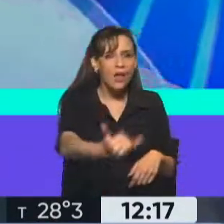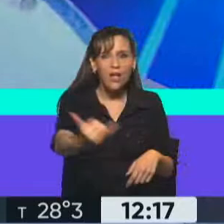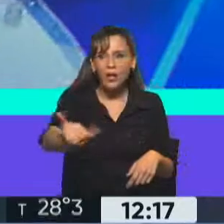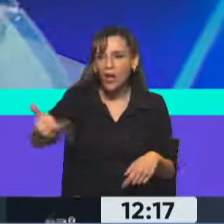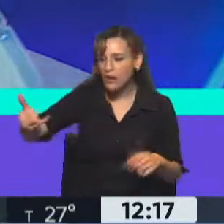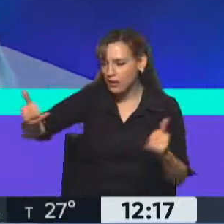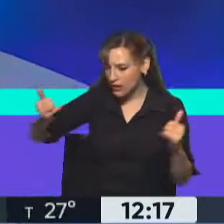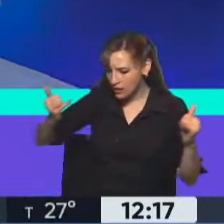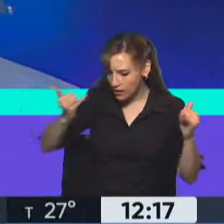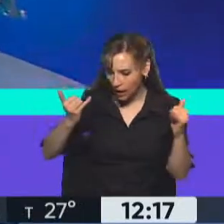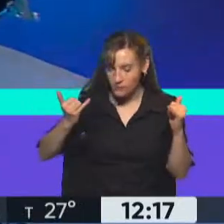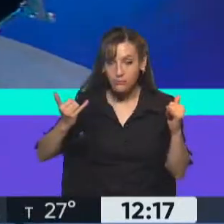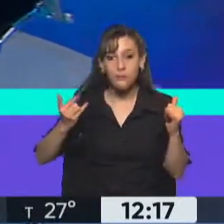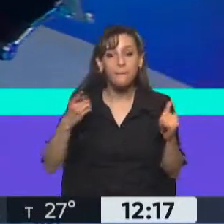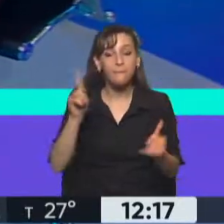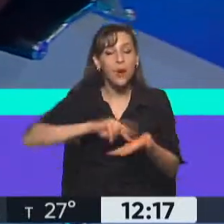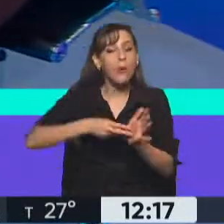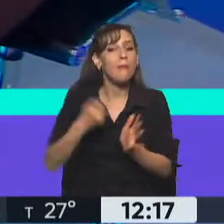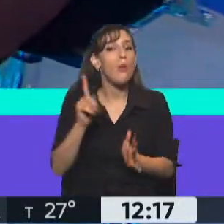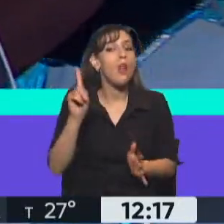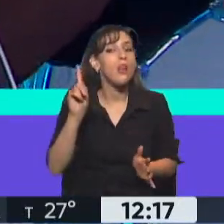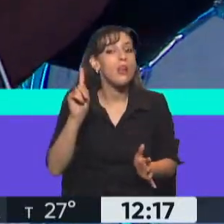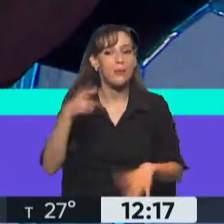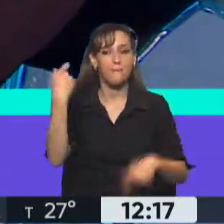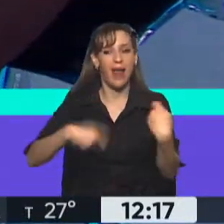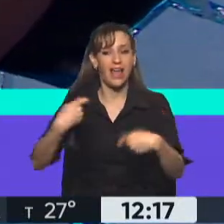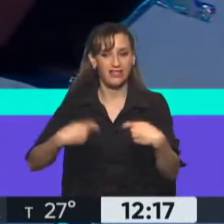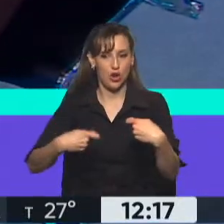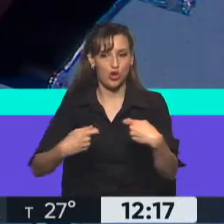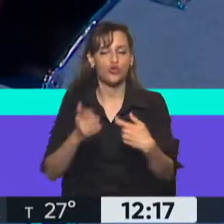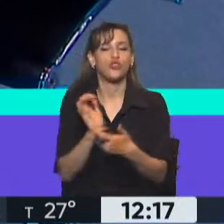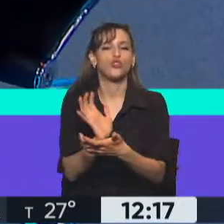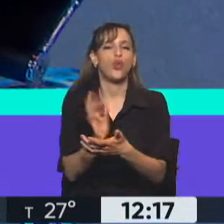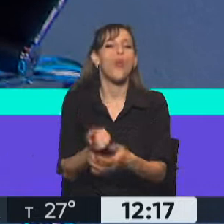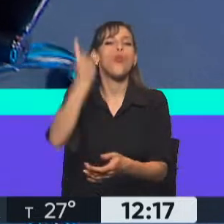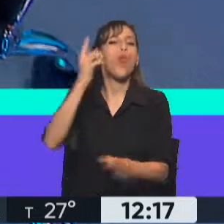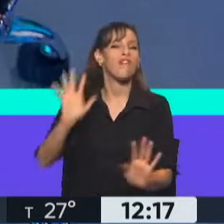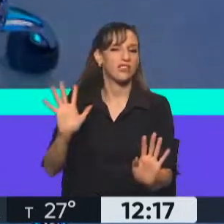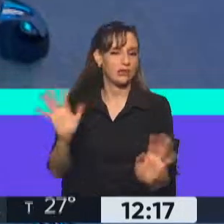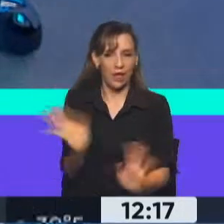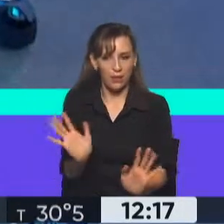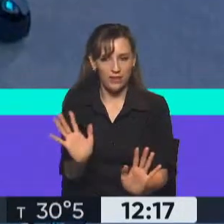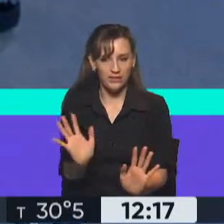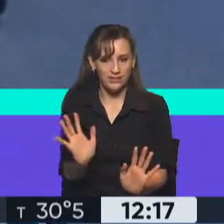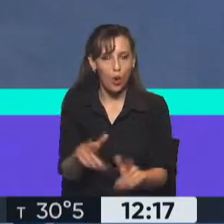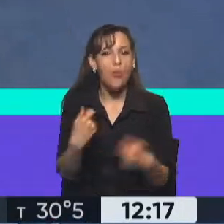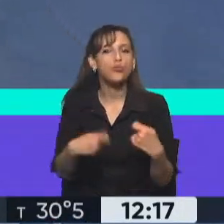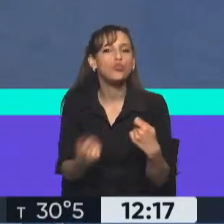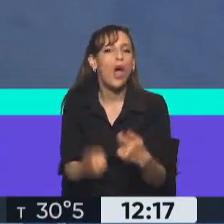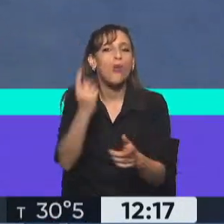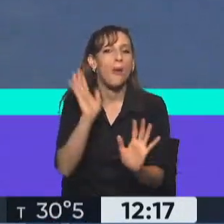gran problema son los plásticos de un solo uso los plásticos de un solo uso que